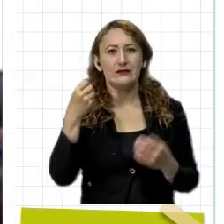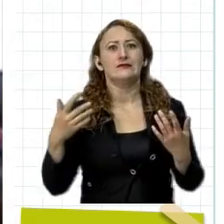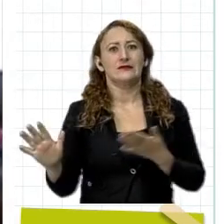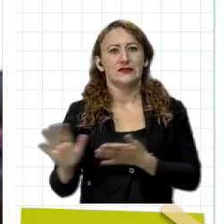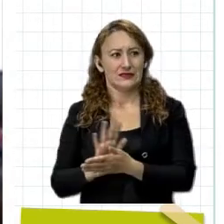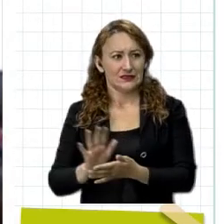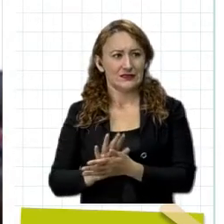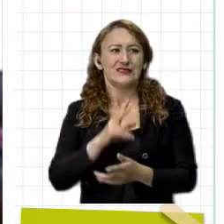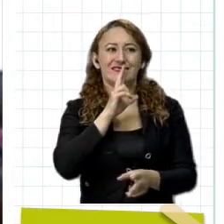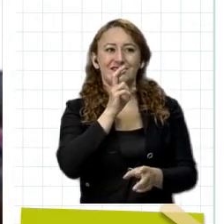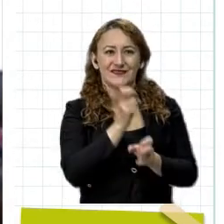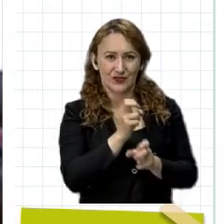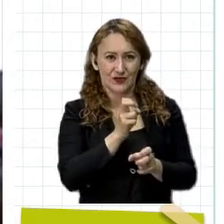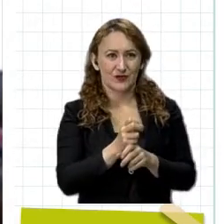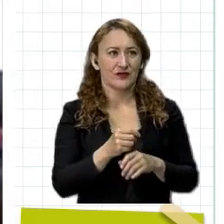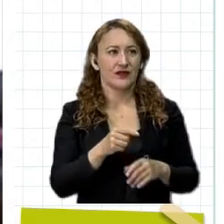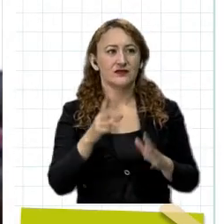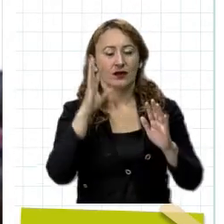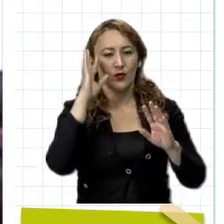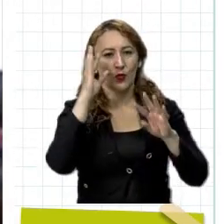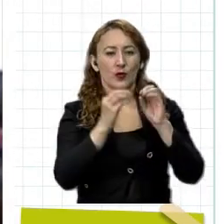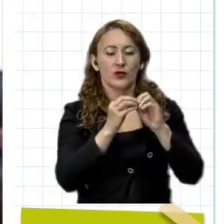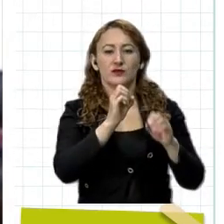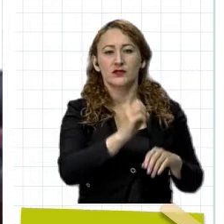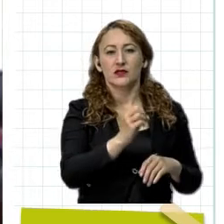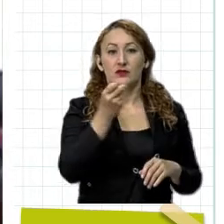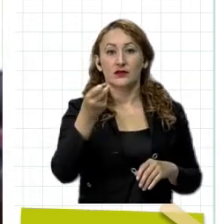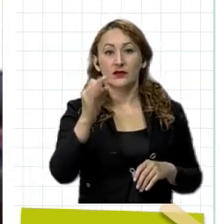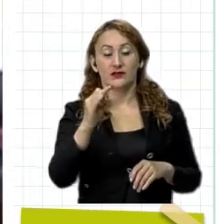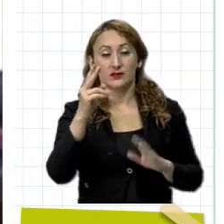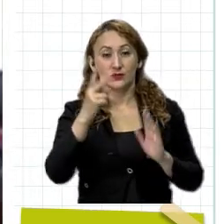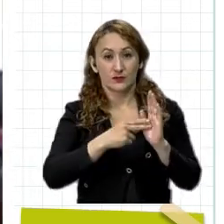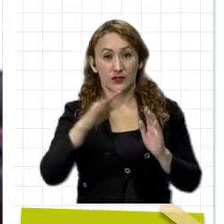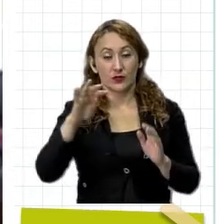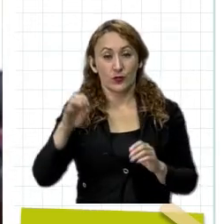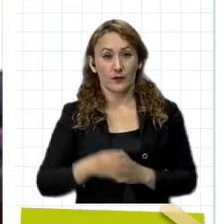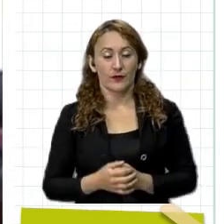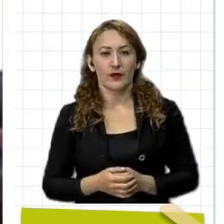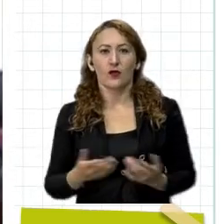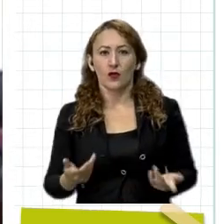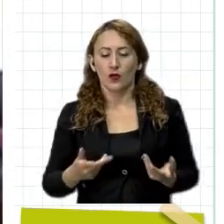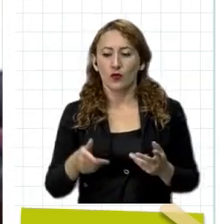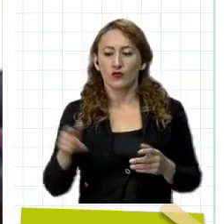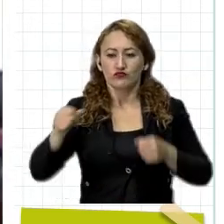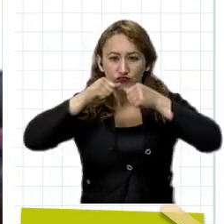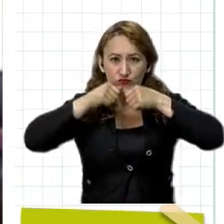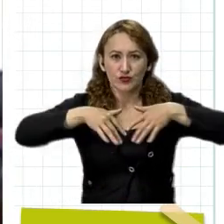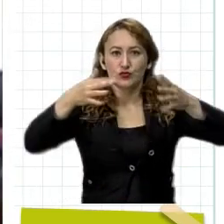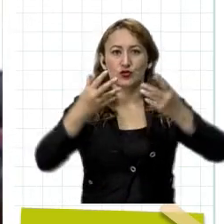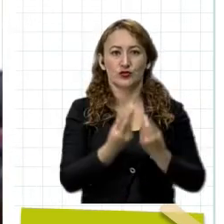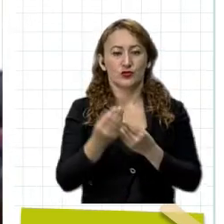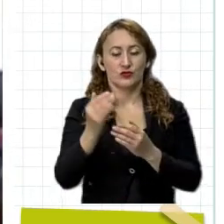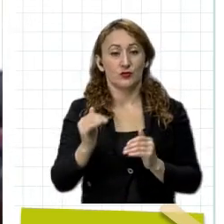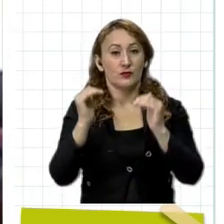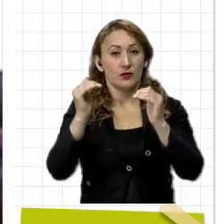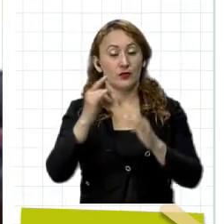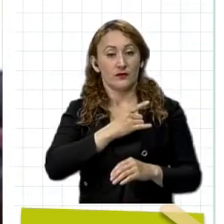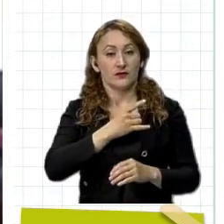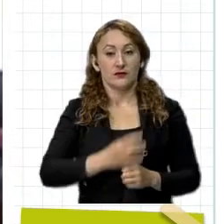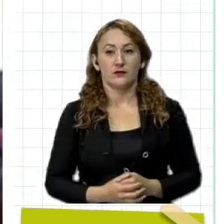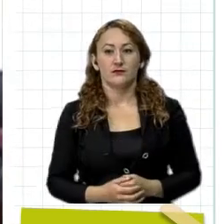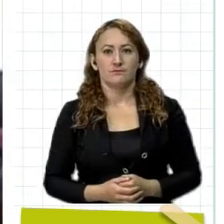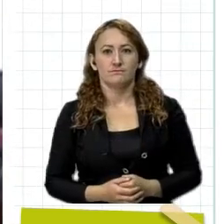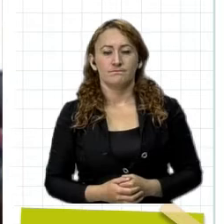que pueden encontrarse en el Acuerdo 013 de 2009, emitido por el Consejo Superior Universitario. Entre los requisitos para